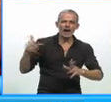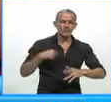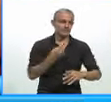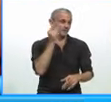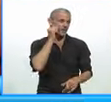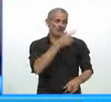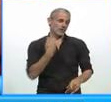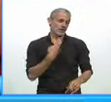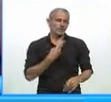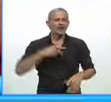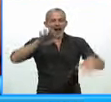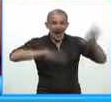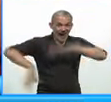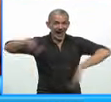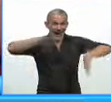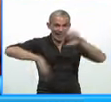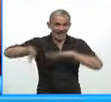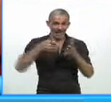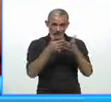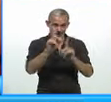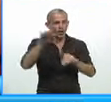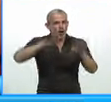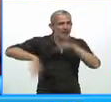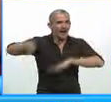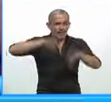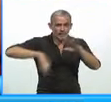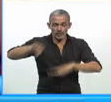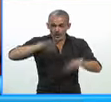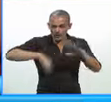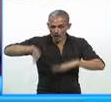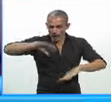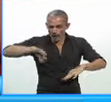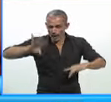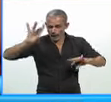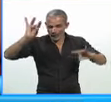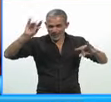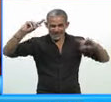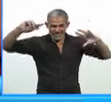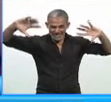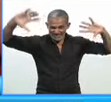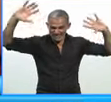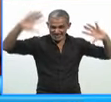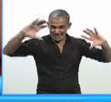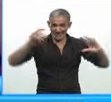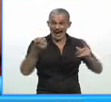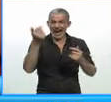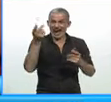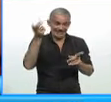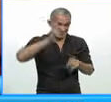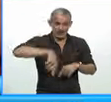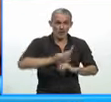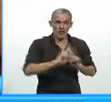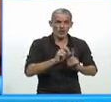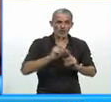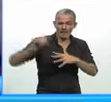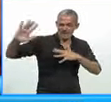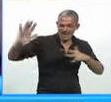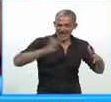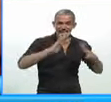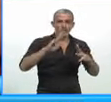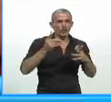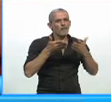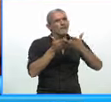salimos a nadar creyendo que era fácil y casi que no podemos ni volver. ¿Se complicó? Sí. ¿En serio? Sí, había muchísimo viento y es un